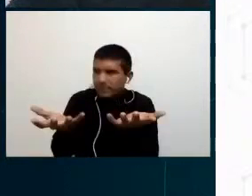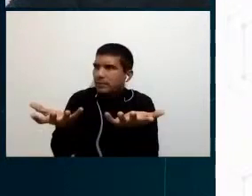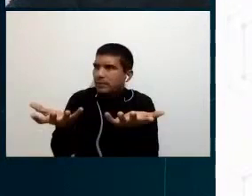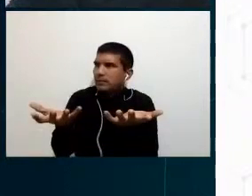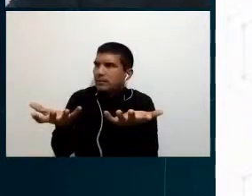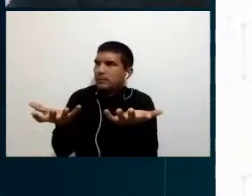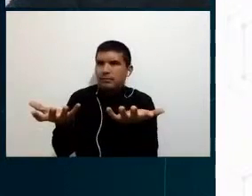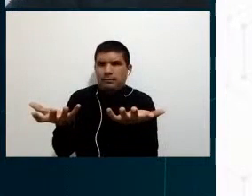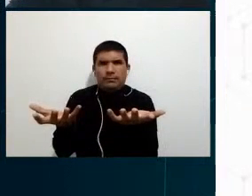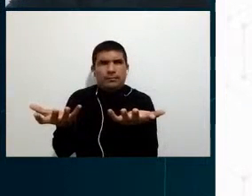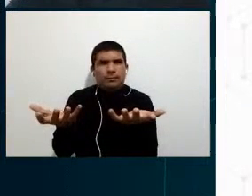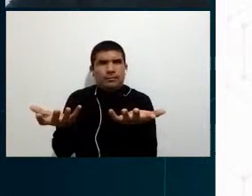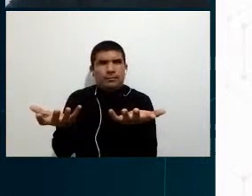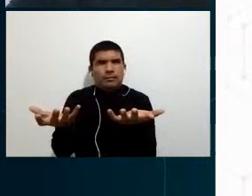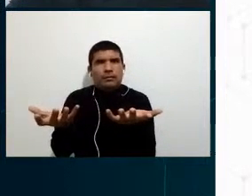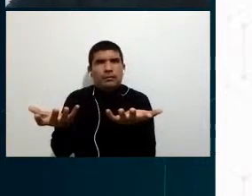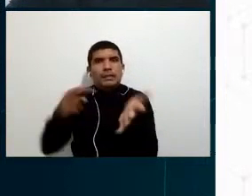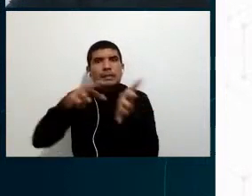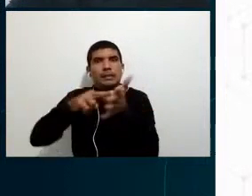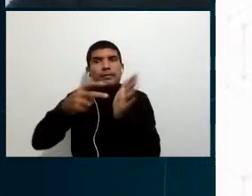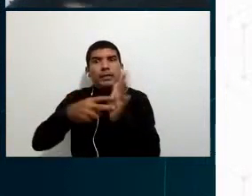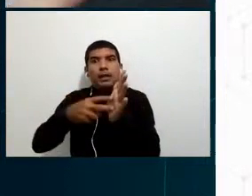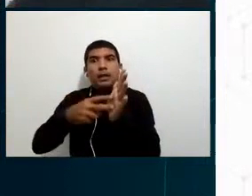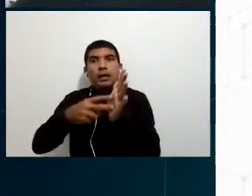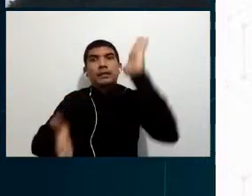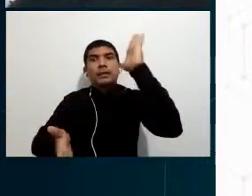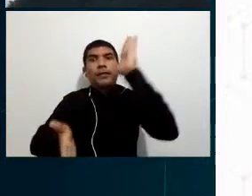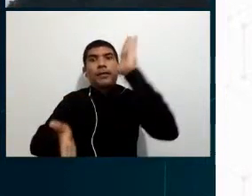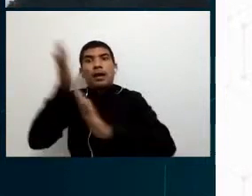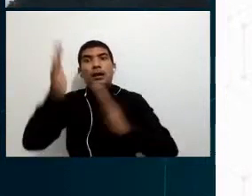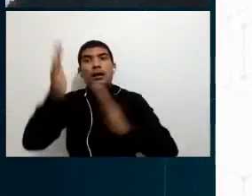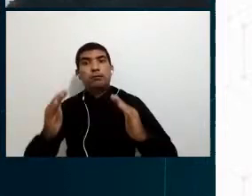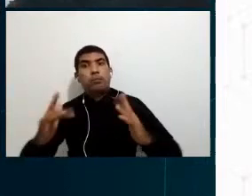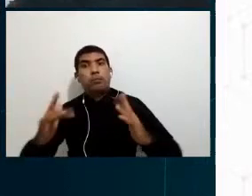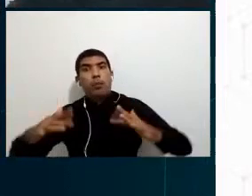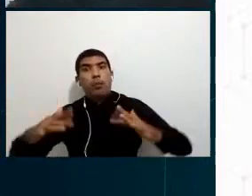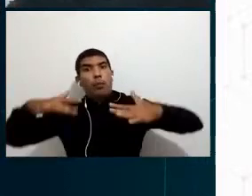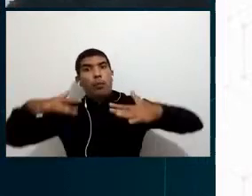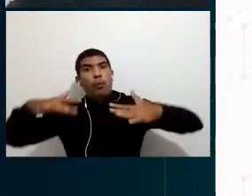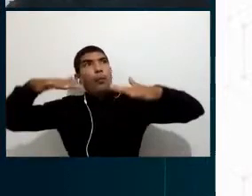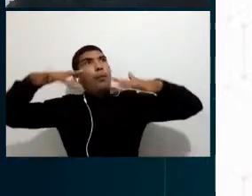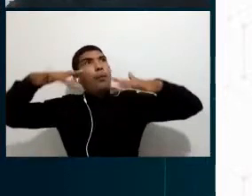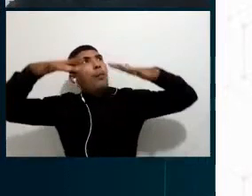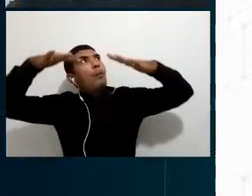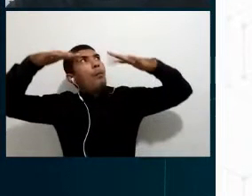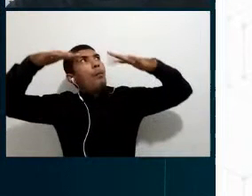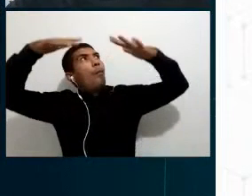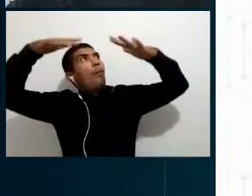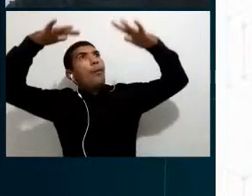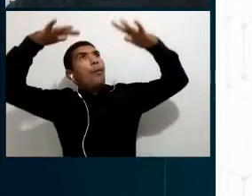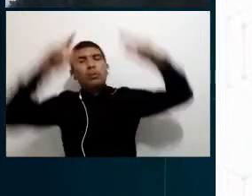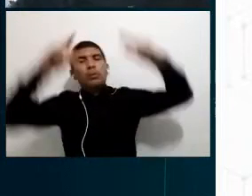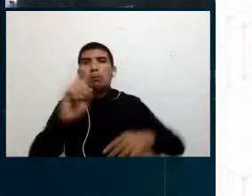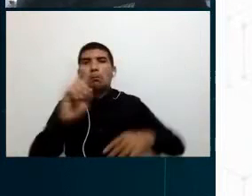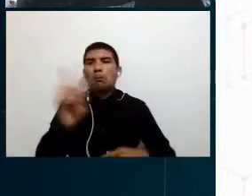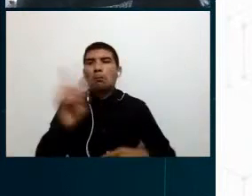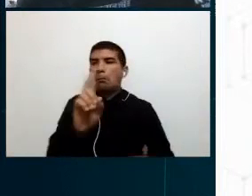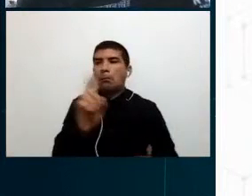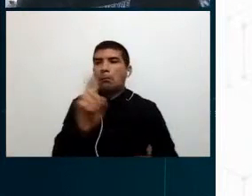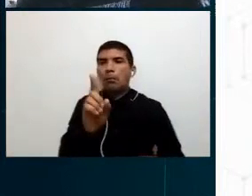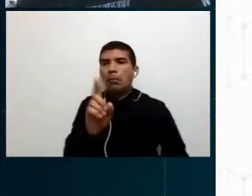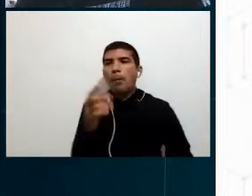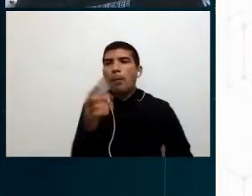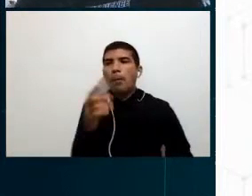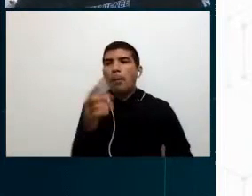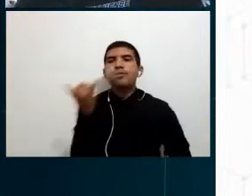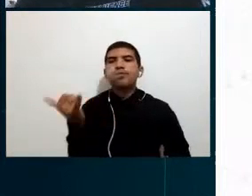a nivel suelo y nunca sube a la atmósfera. Pero esto no es del todo cierto, puesto que el